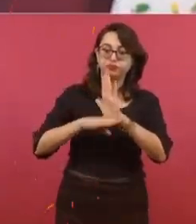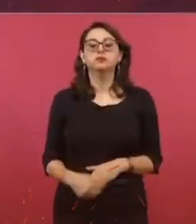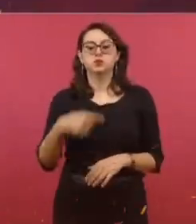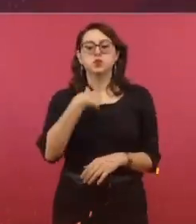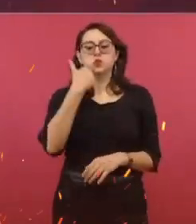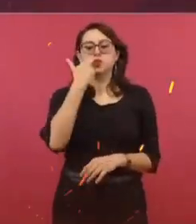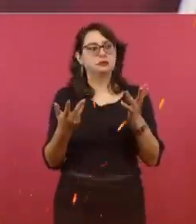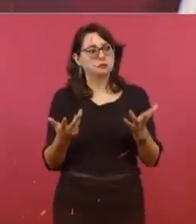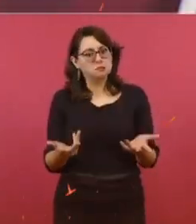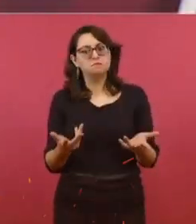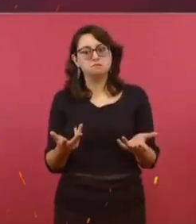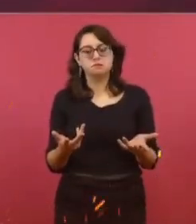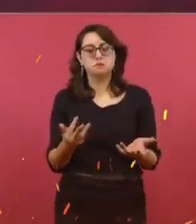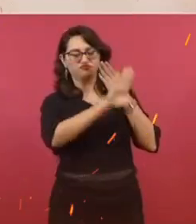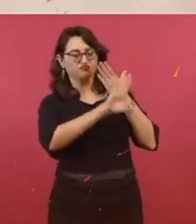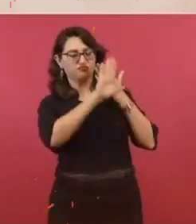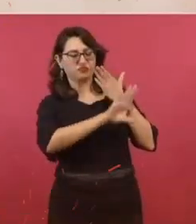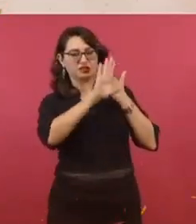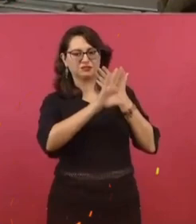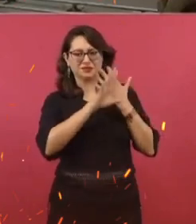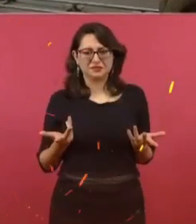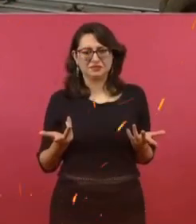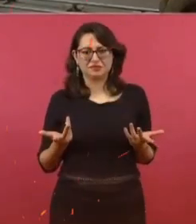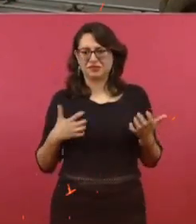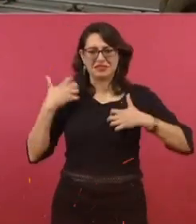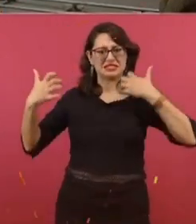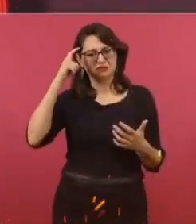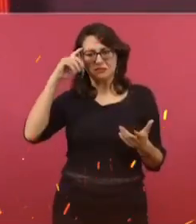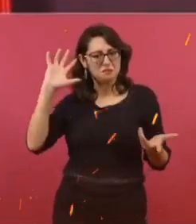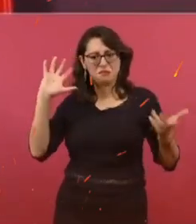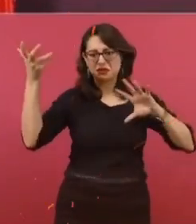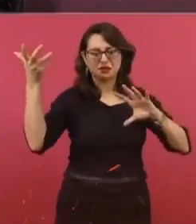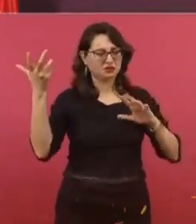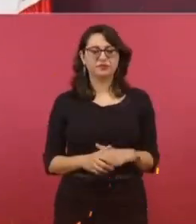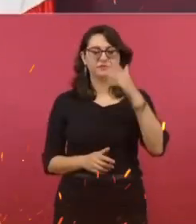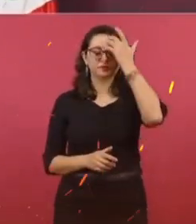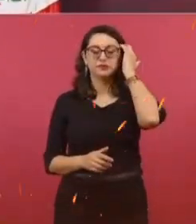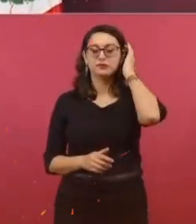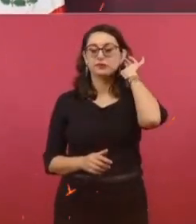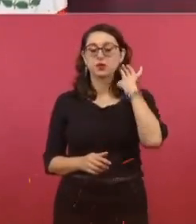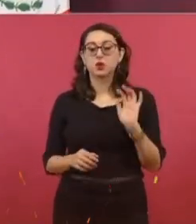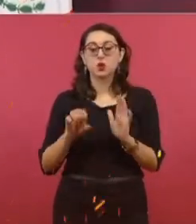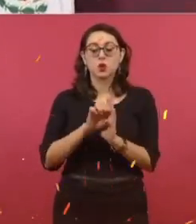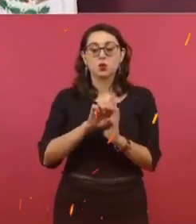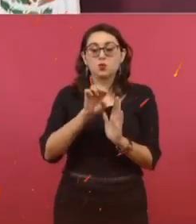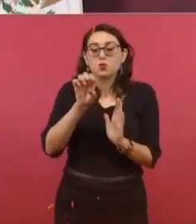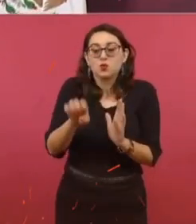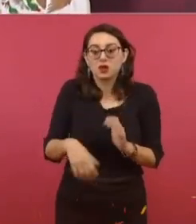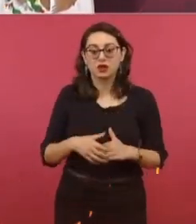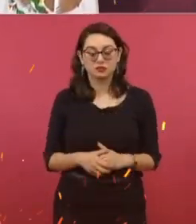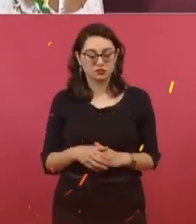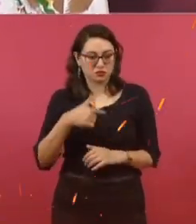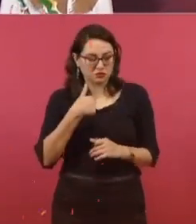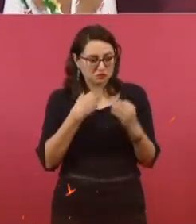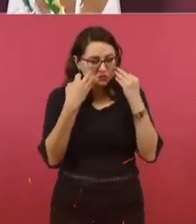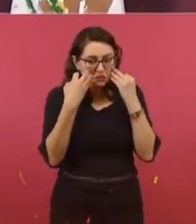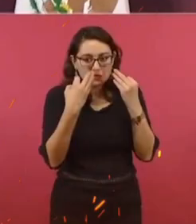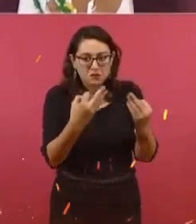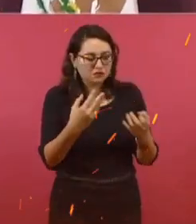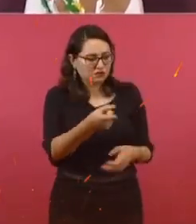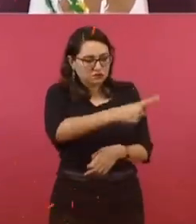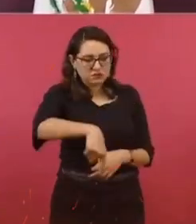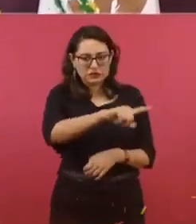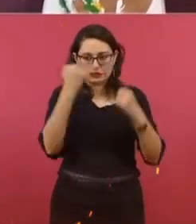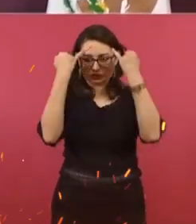planteo esto? Porque nuestros adversarios están fuera de sí. Estoy, por ejemplo, constatando una campaña que acaban de echar a